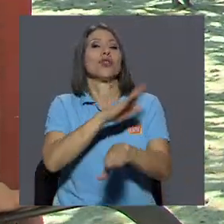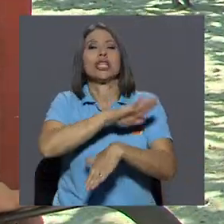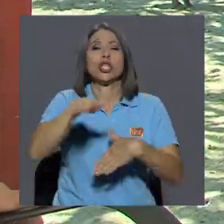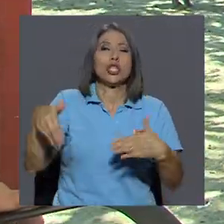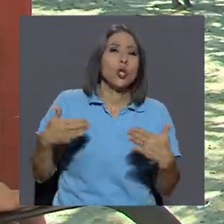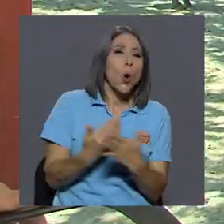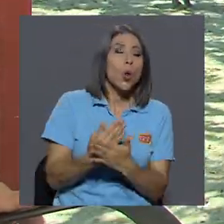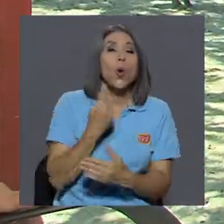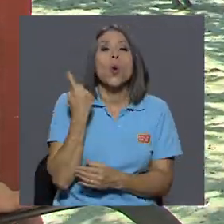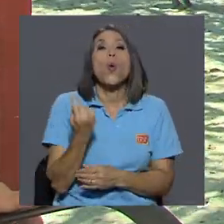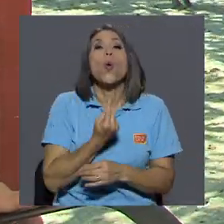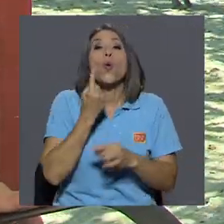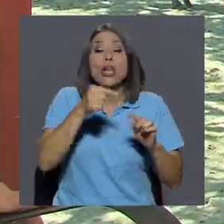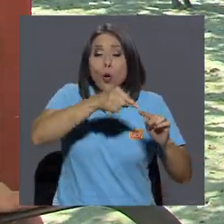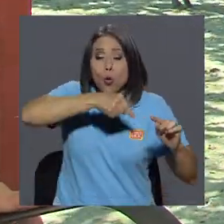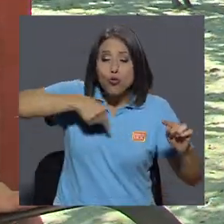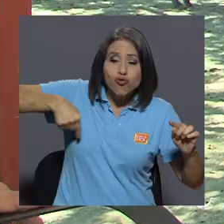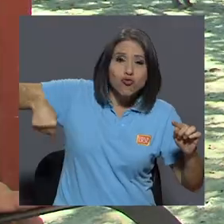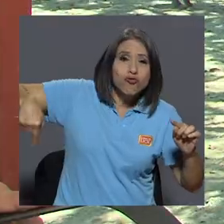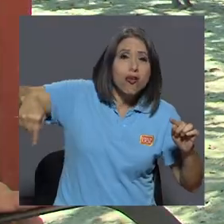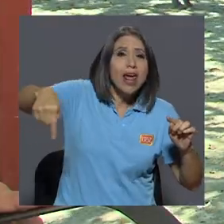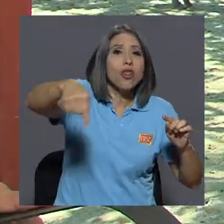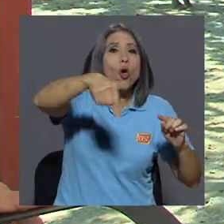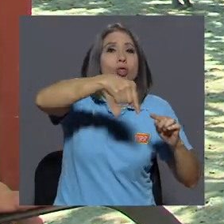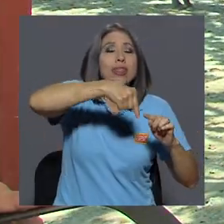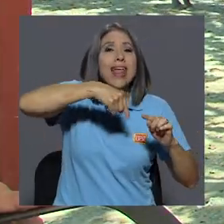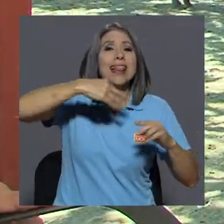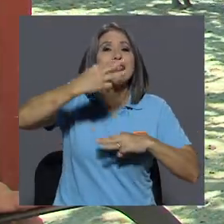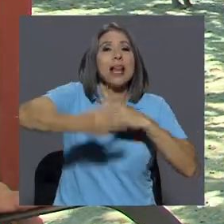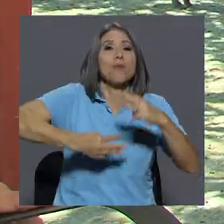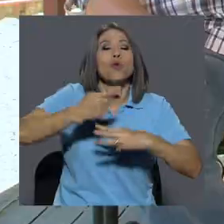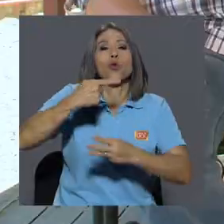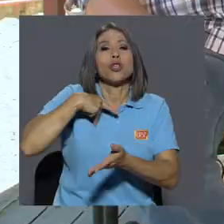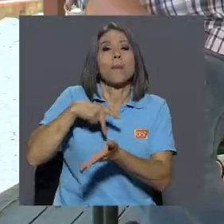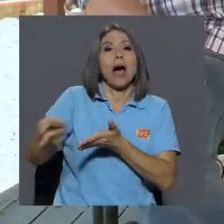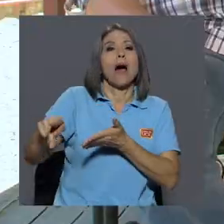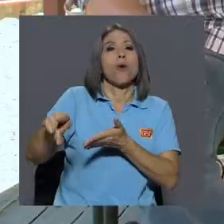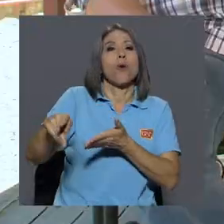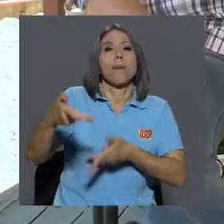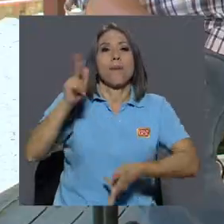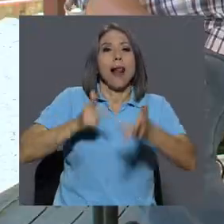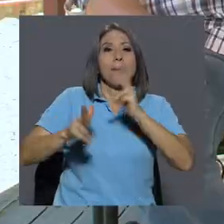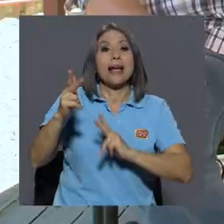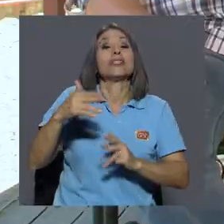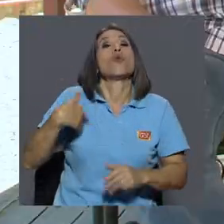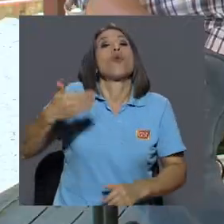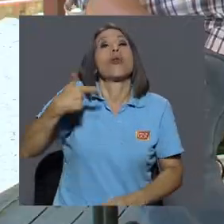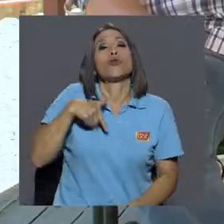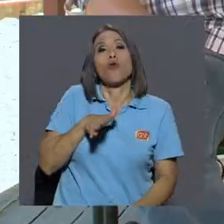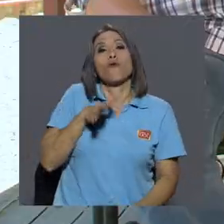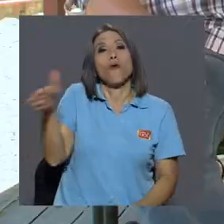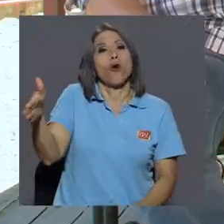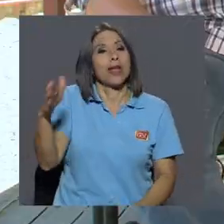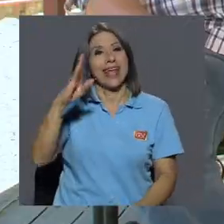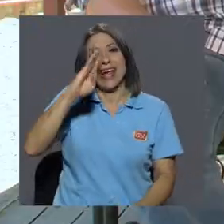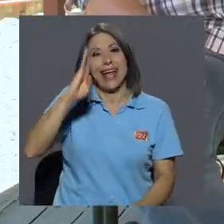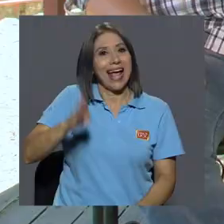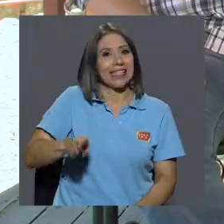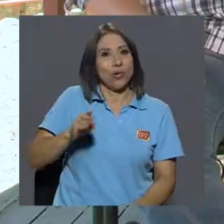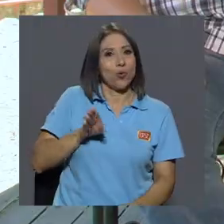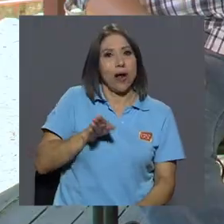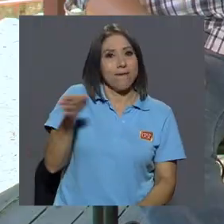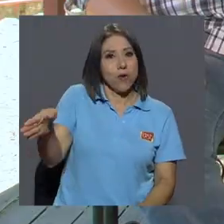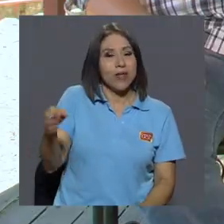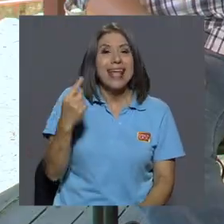único redondel del mundo que yo pago es Palmares. Cuando voy, porque casi nunca voy. Es